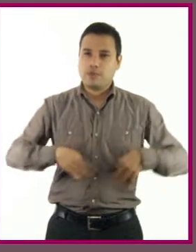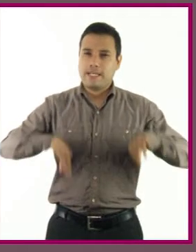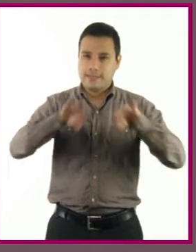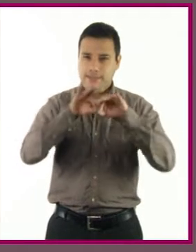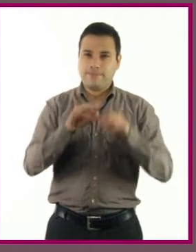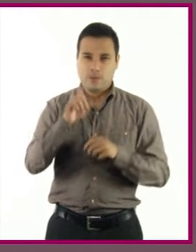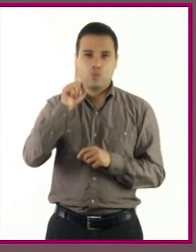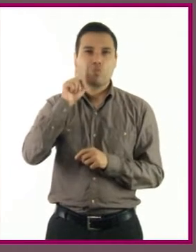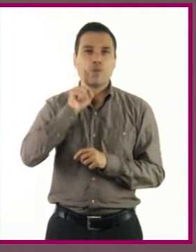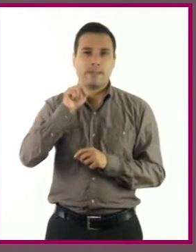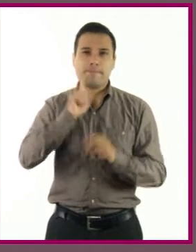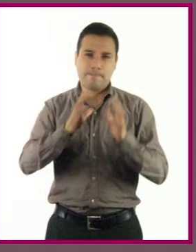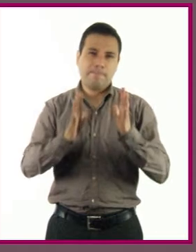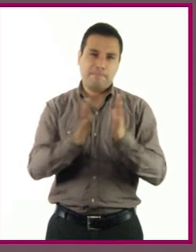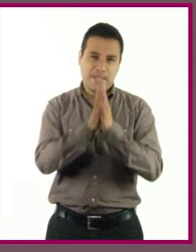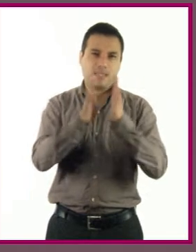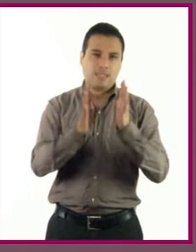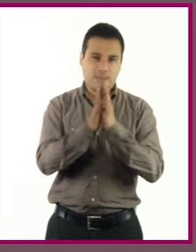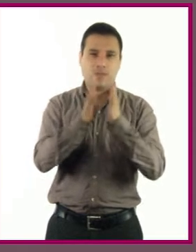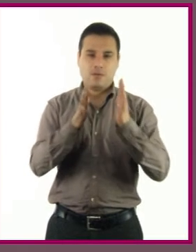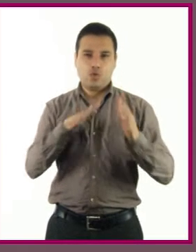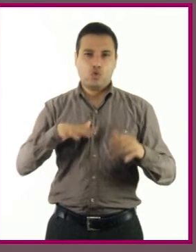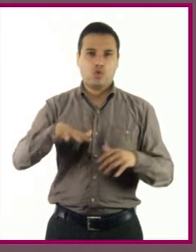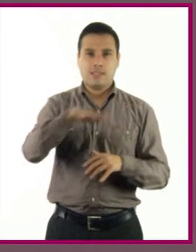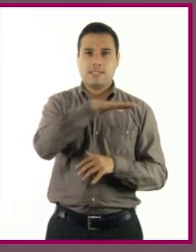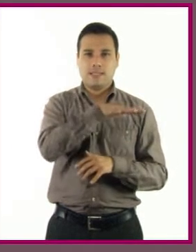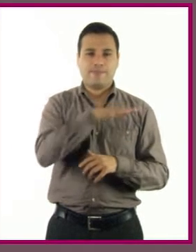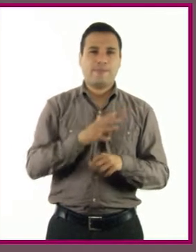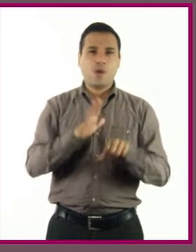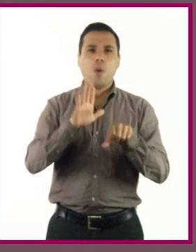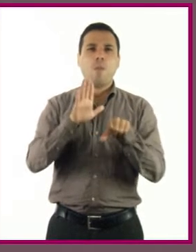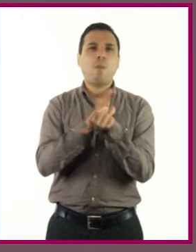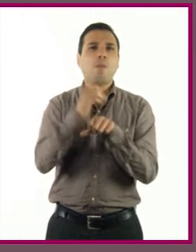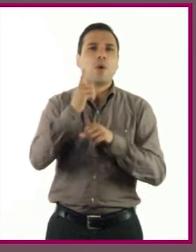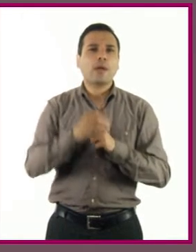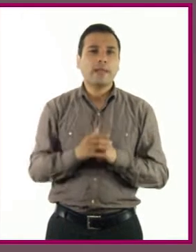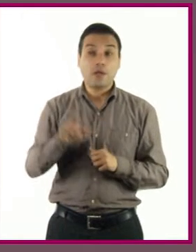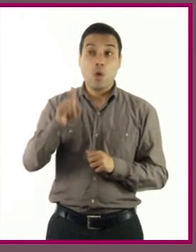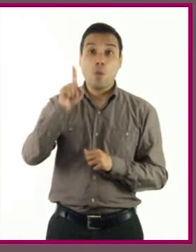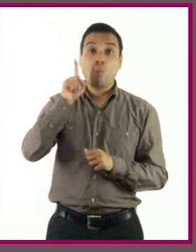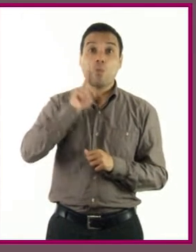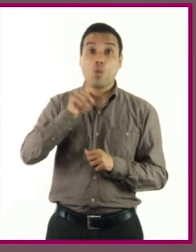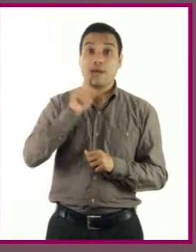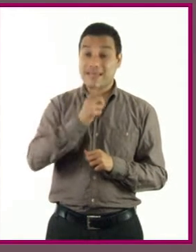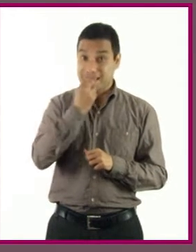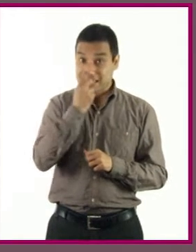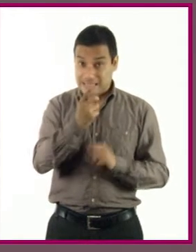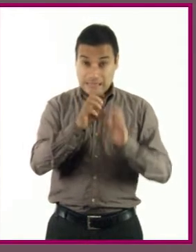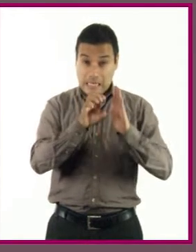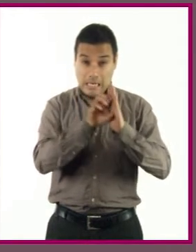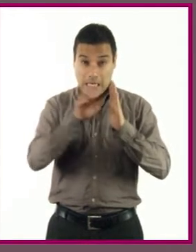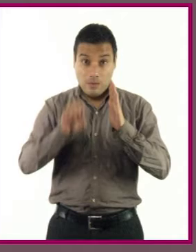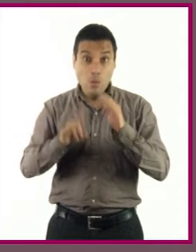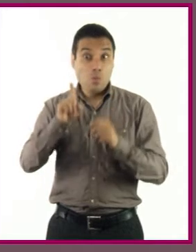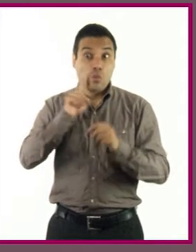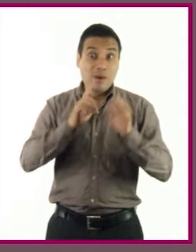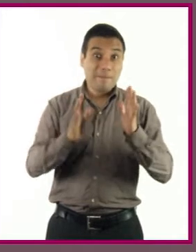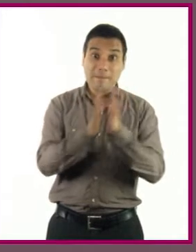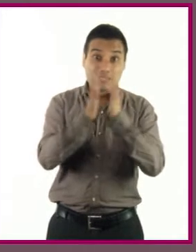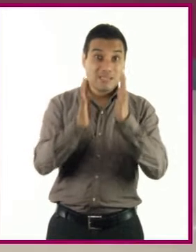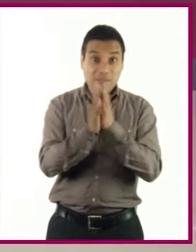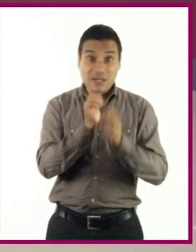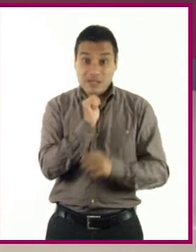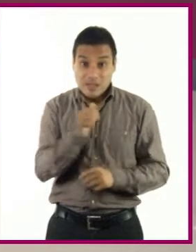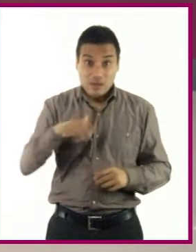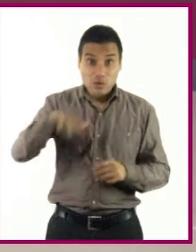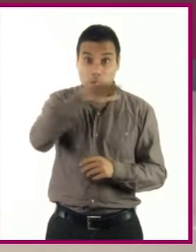participación de las mujeres en la sociedad, porque, en su opinión, sin ellas, esta no podía funcionar